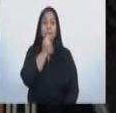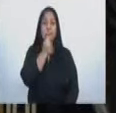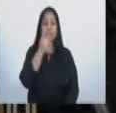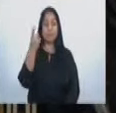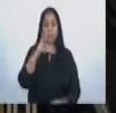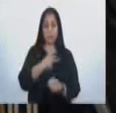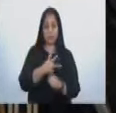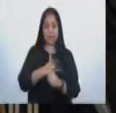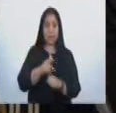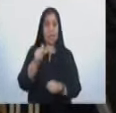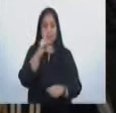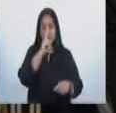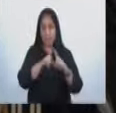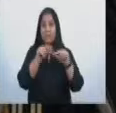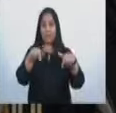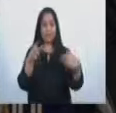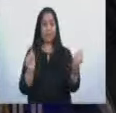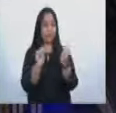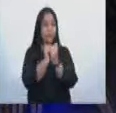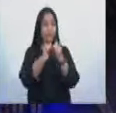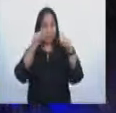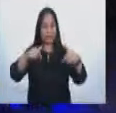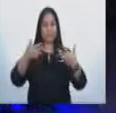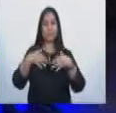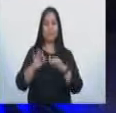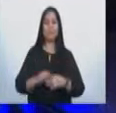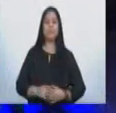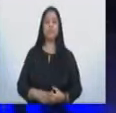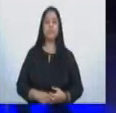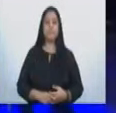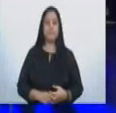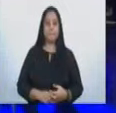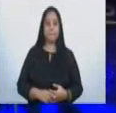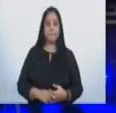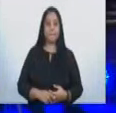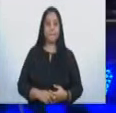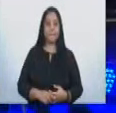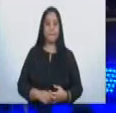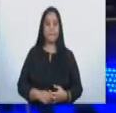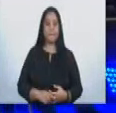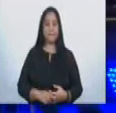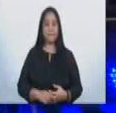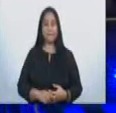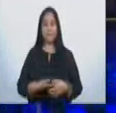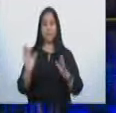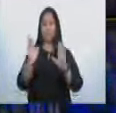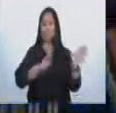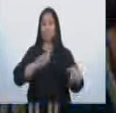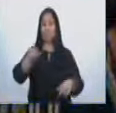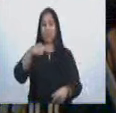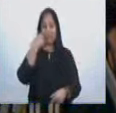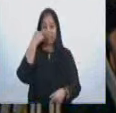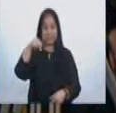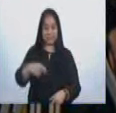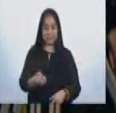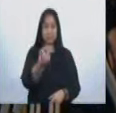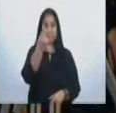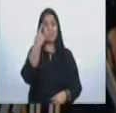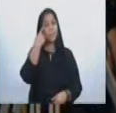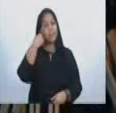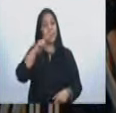Guatemala quienes nos acompañan en esta oportunidad en esta ocasión el primer